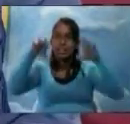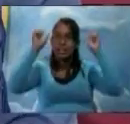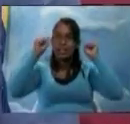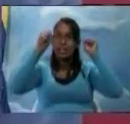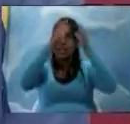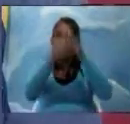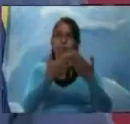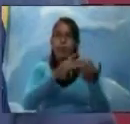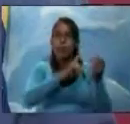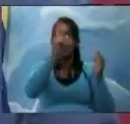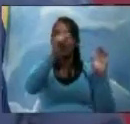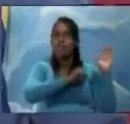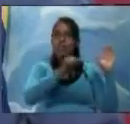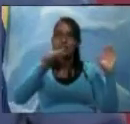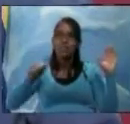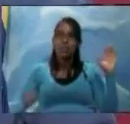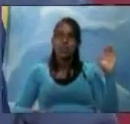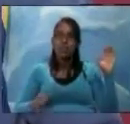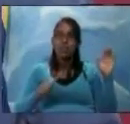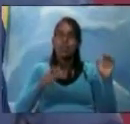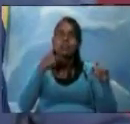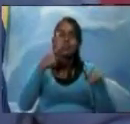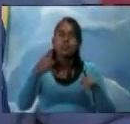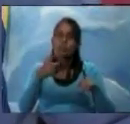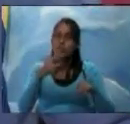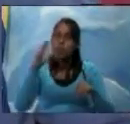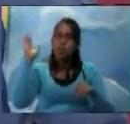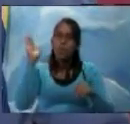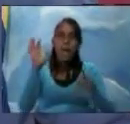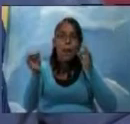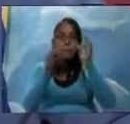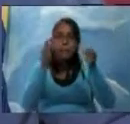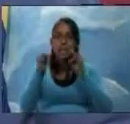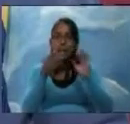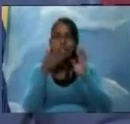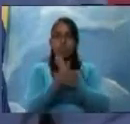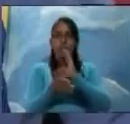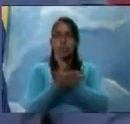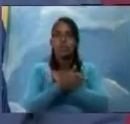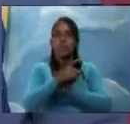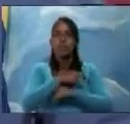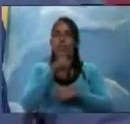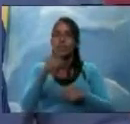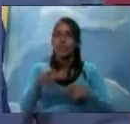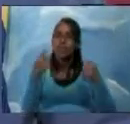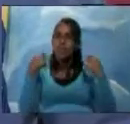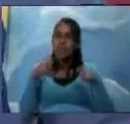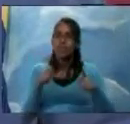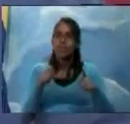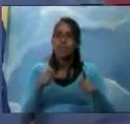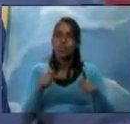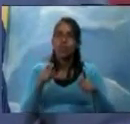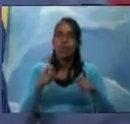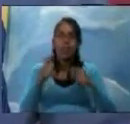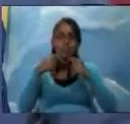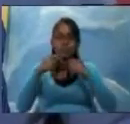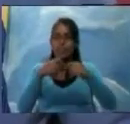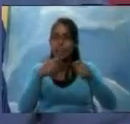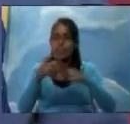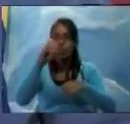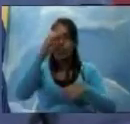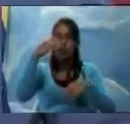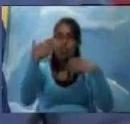entienda la palabra del Señor. Y el Señor nos viene explicando acerca de este talento, el talento que Dios